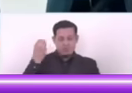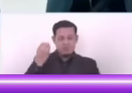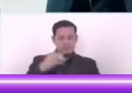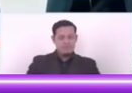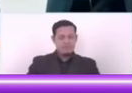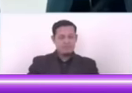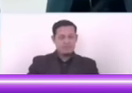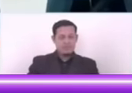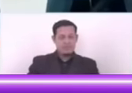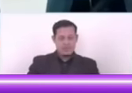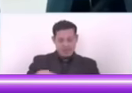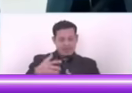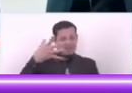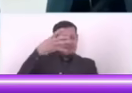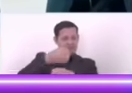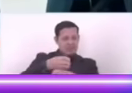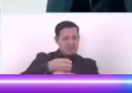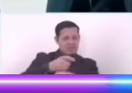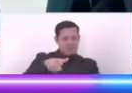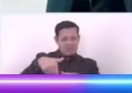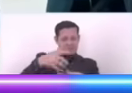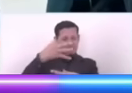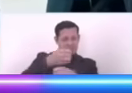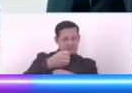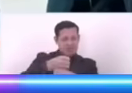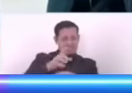Bueno cómo estamos estamos en confianza